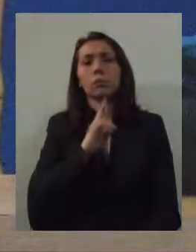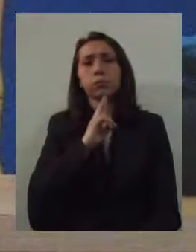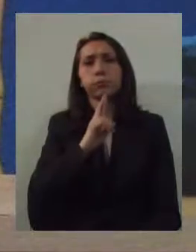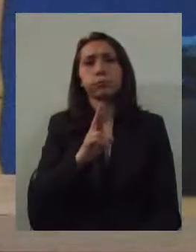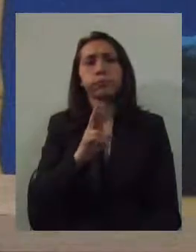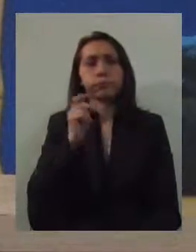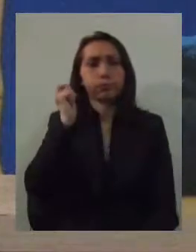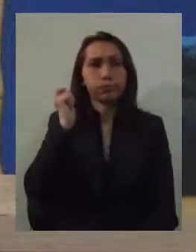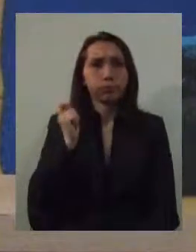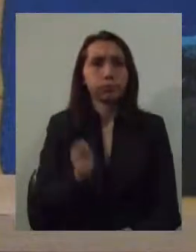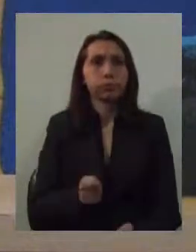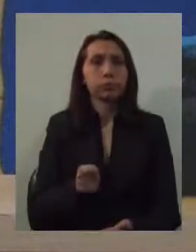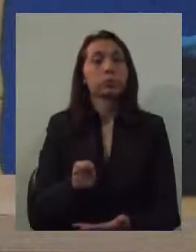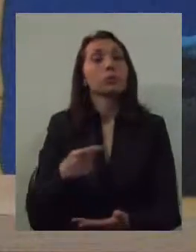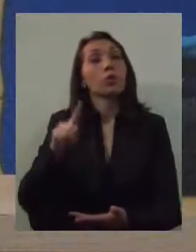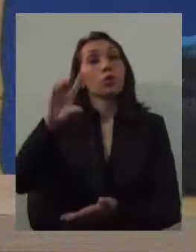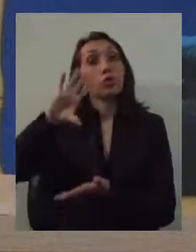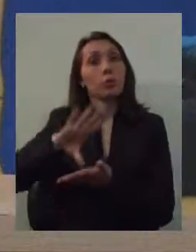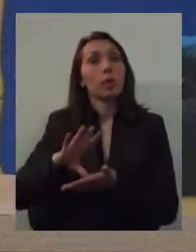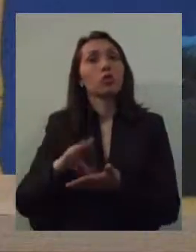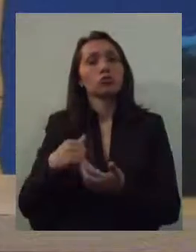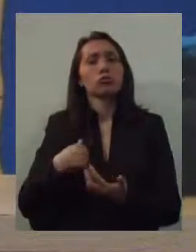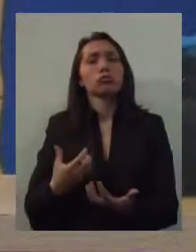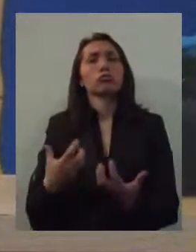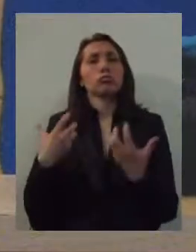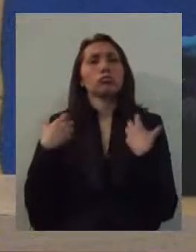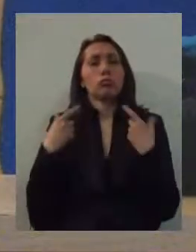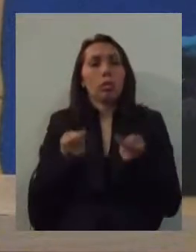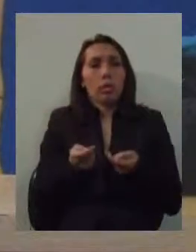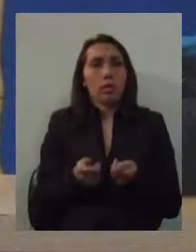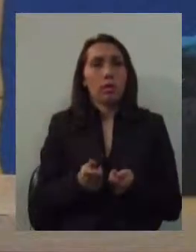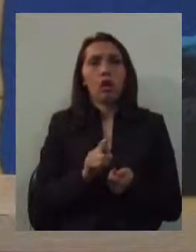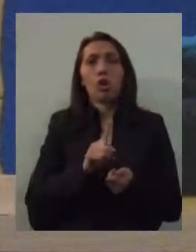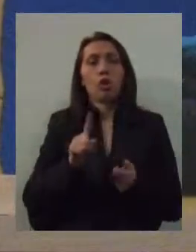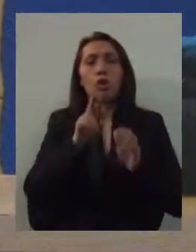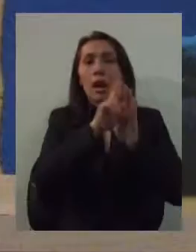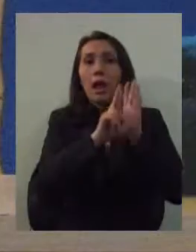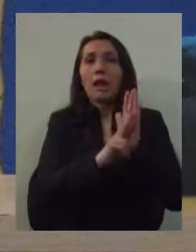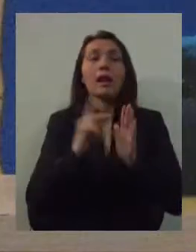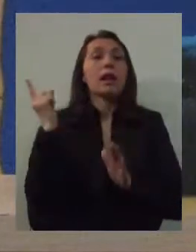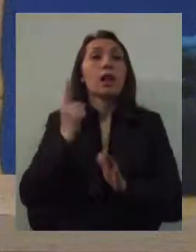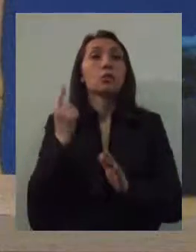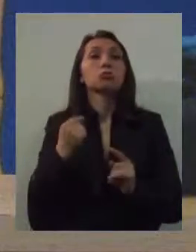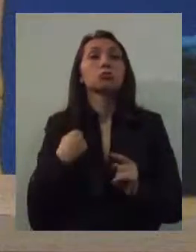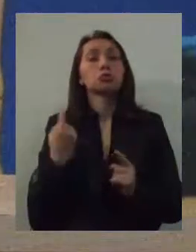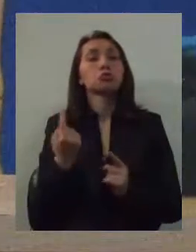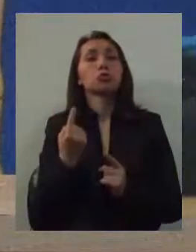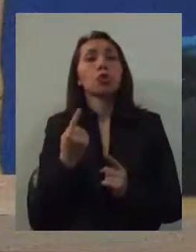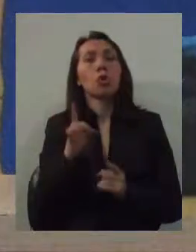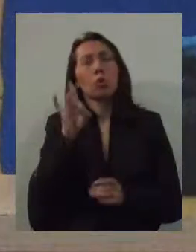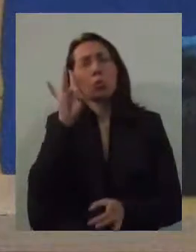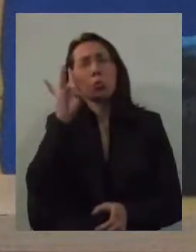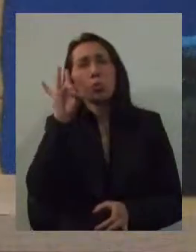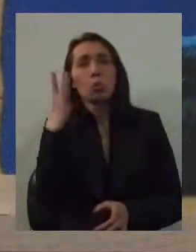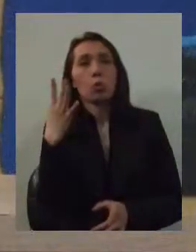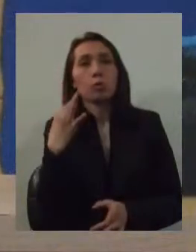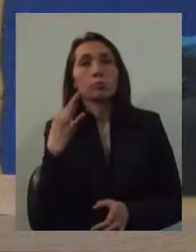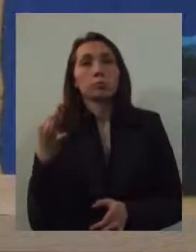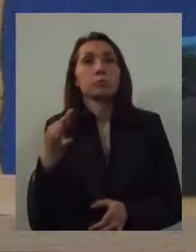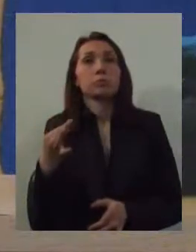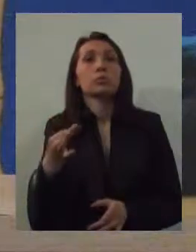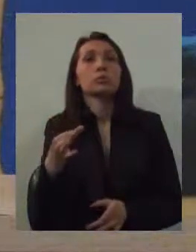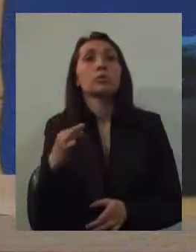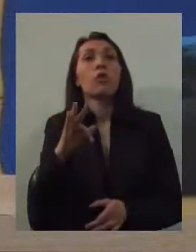proviene de un juez que se atribuyó competencia, no en virtud de las reglas generales sino de esta regla excepcional de